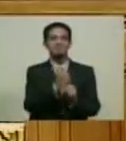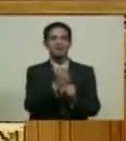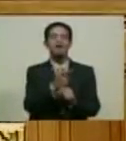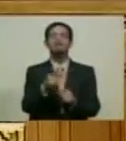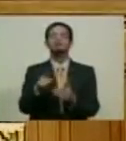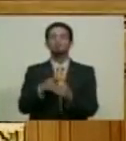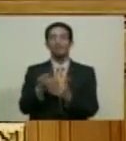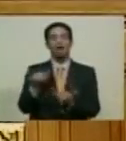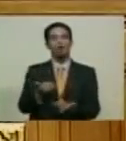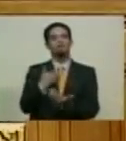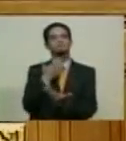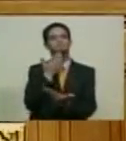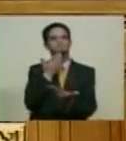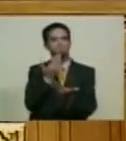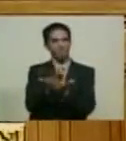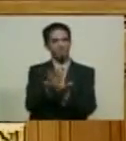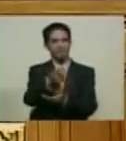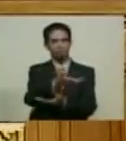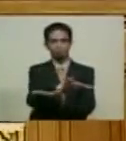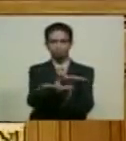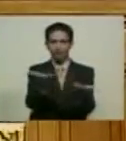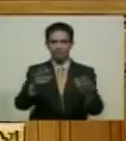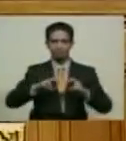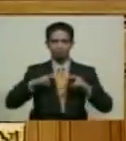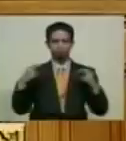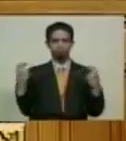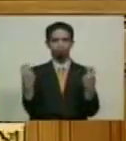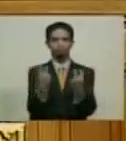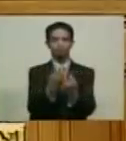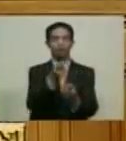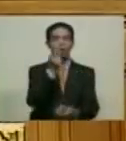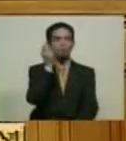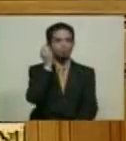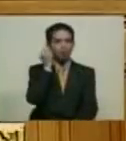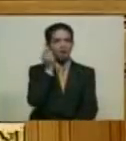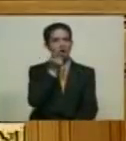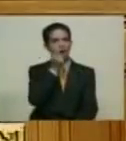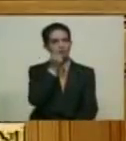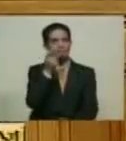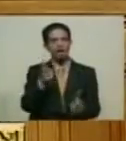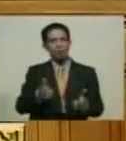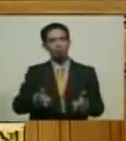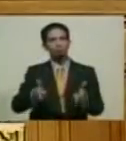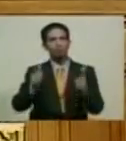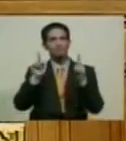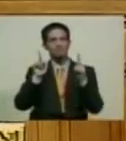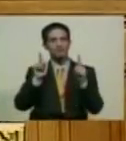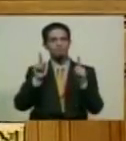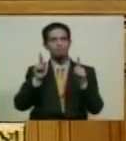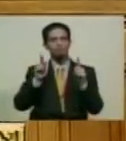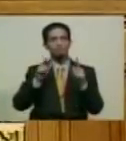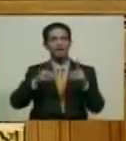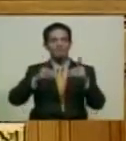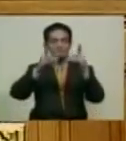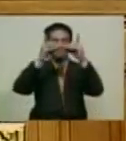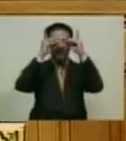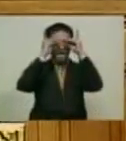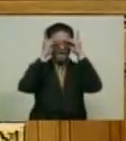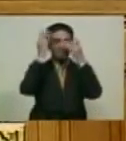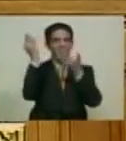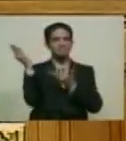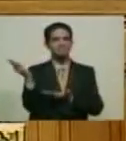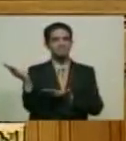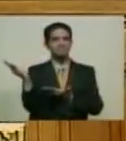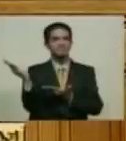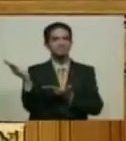formalmente ante esta honorable Asamblea Nacional Constituyente, mujeres y hombres, que autoricemos a Delcy Eloína Rodríguez Gómez para que